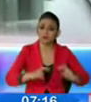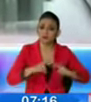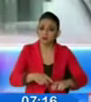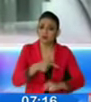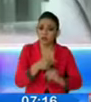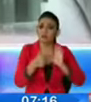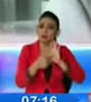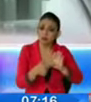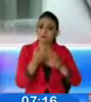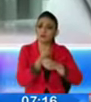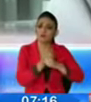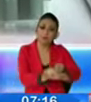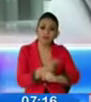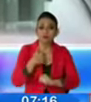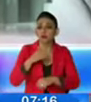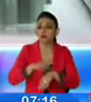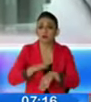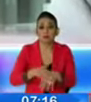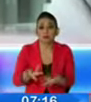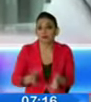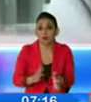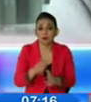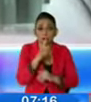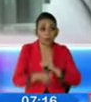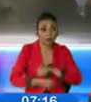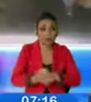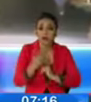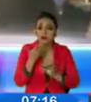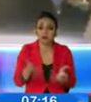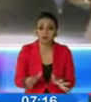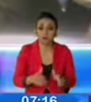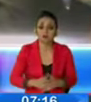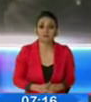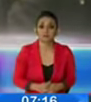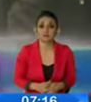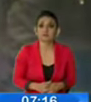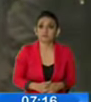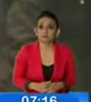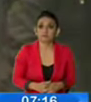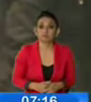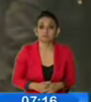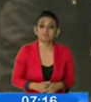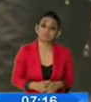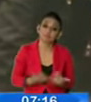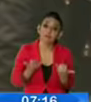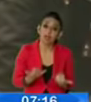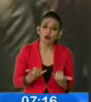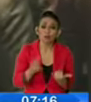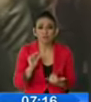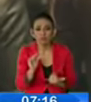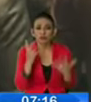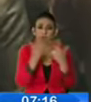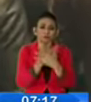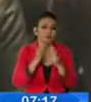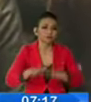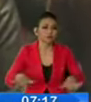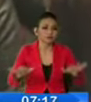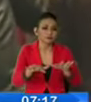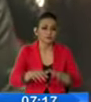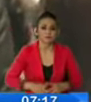que demostrar porque no tiene nada que ocultar este momento. Disyuntiva legal que mantiene un panorama sombrío,